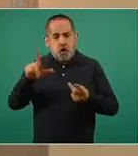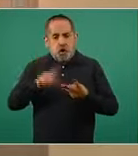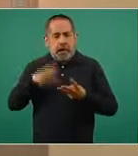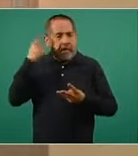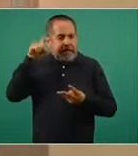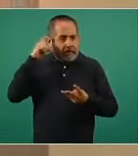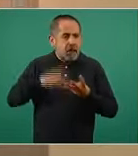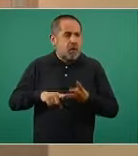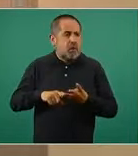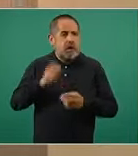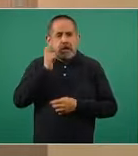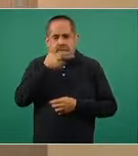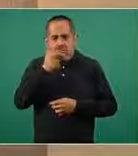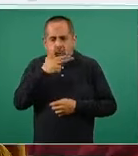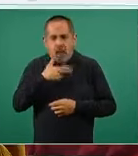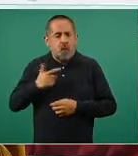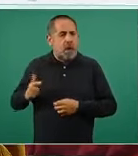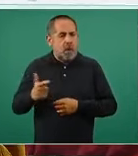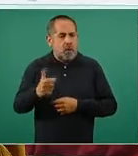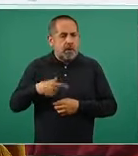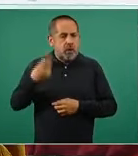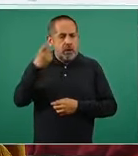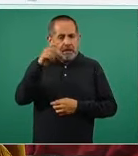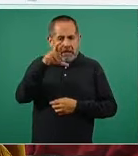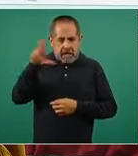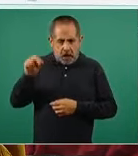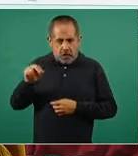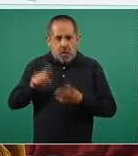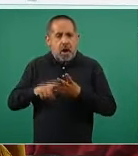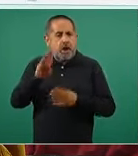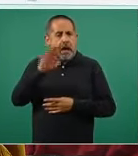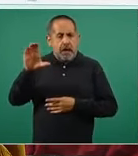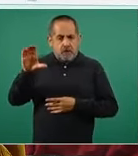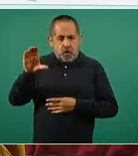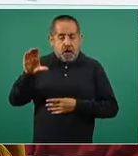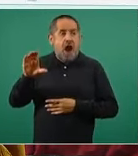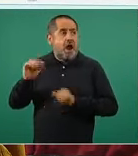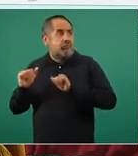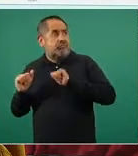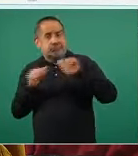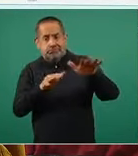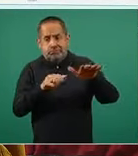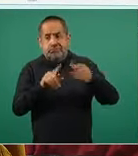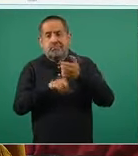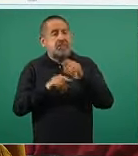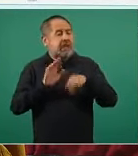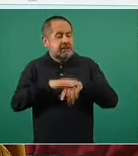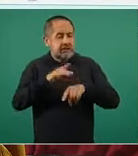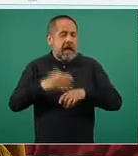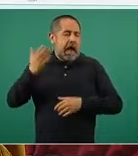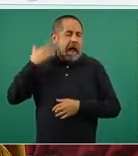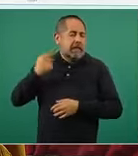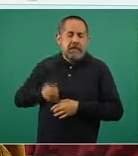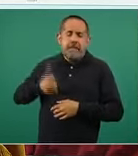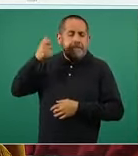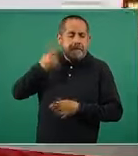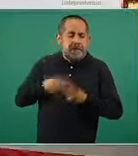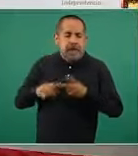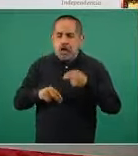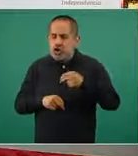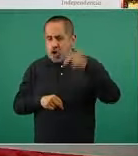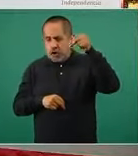Querétaro, Chihuahua, Guanajuato, Quintana Roo y Baja California, que cuando empezó la pandemia la mayor concentración se encontraba en los estados del